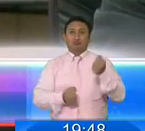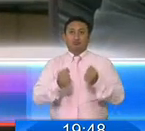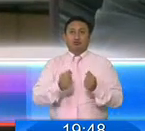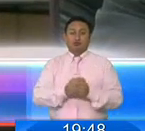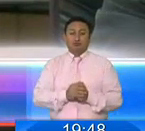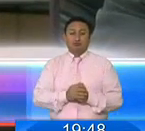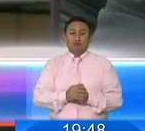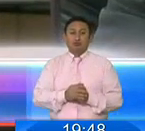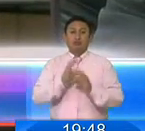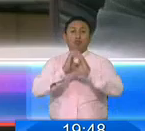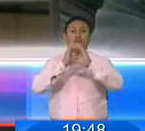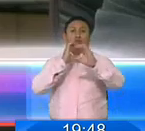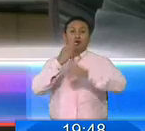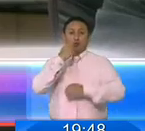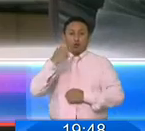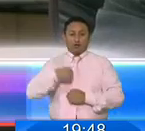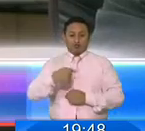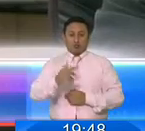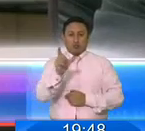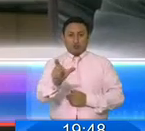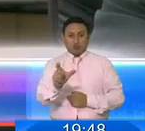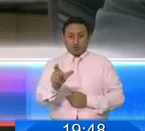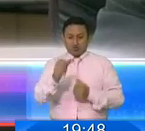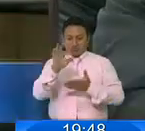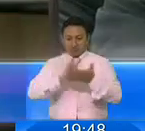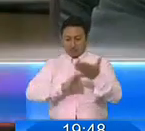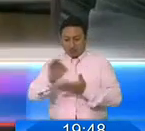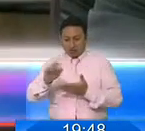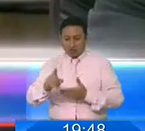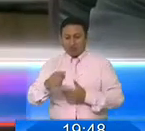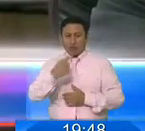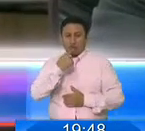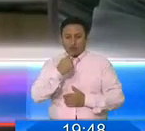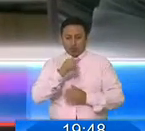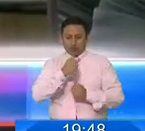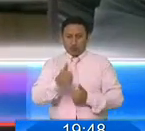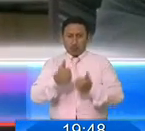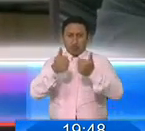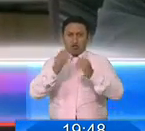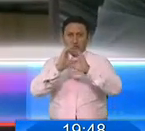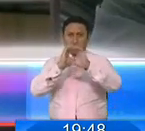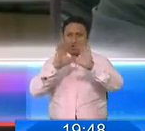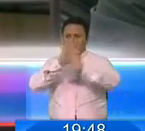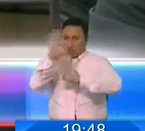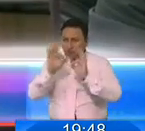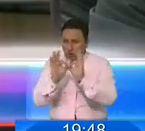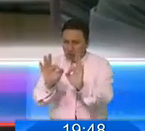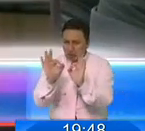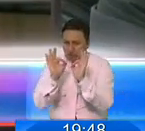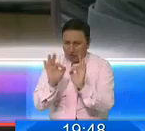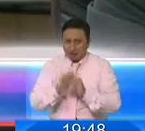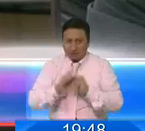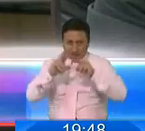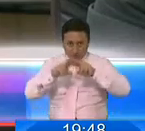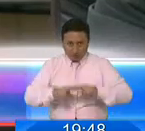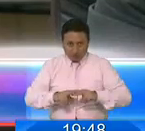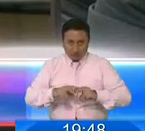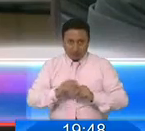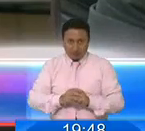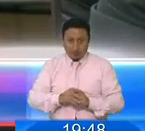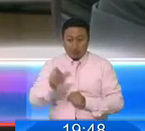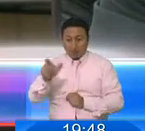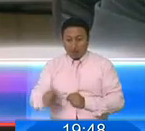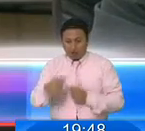verificado a los conductores con los documentos habilitantes el estado de los vehículos del estado mecánico que se hace la revisión con